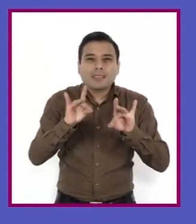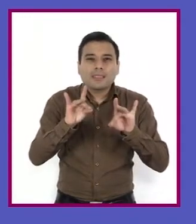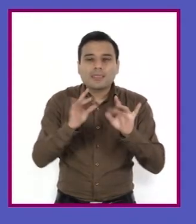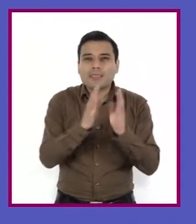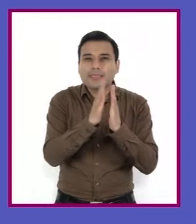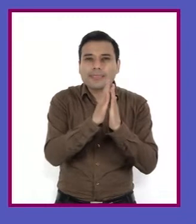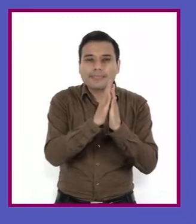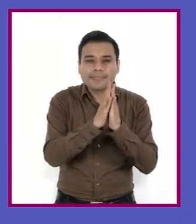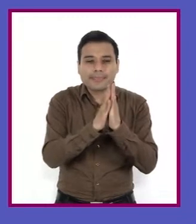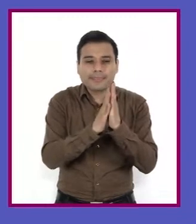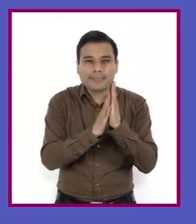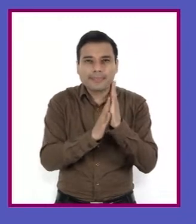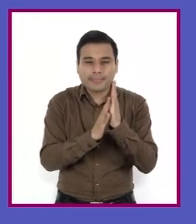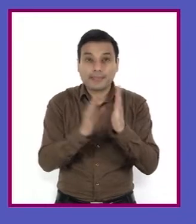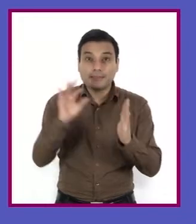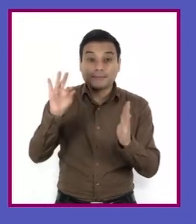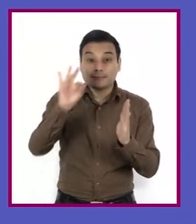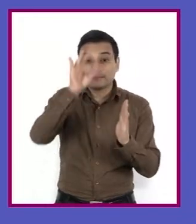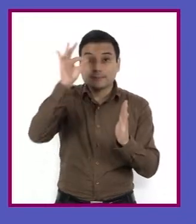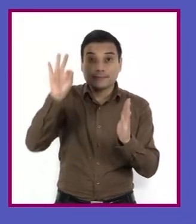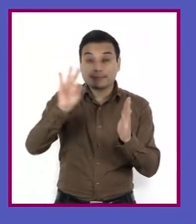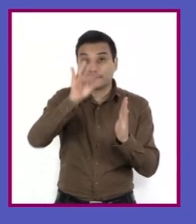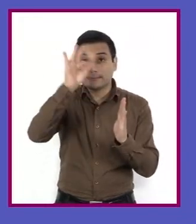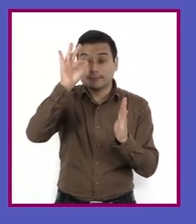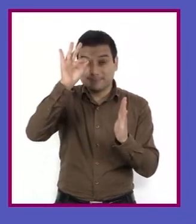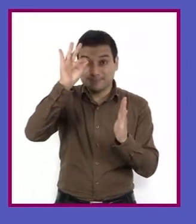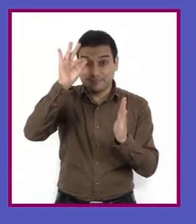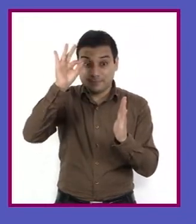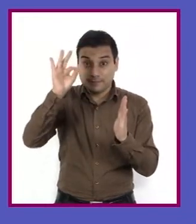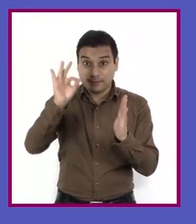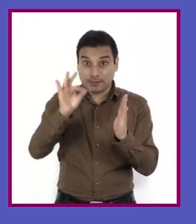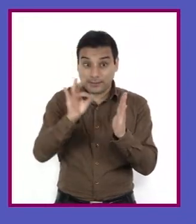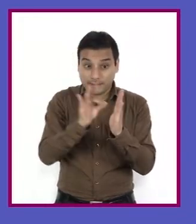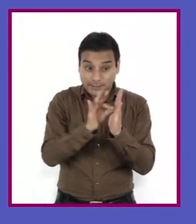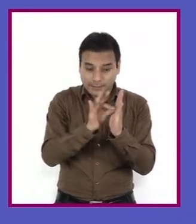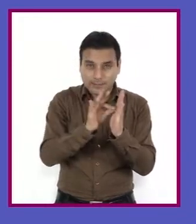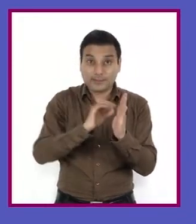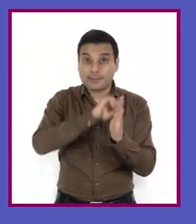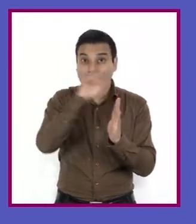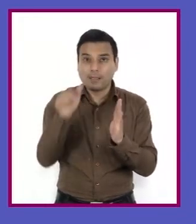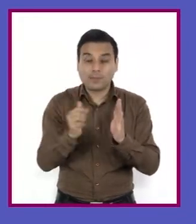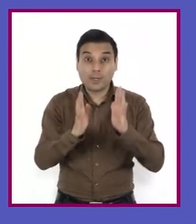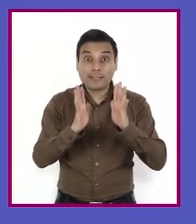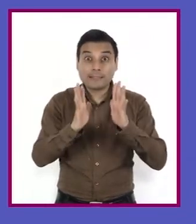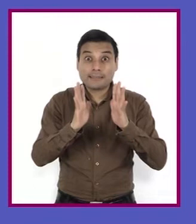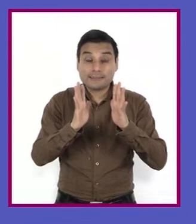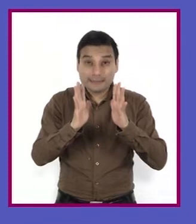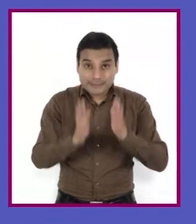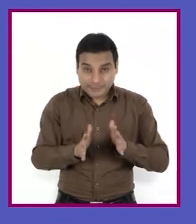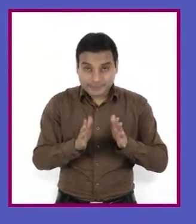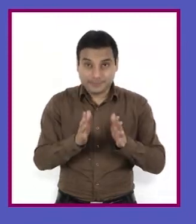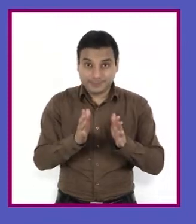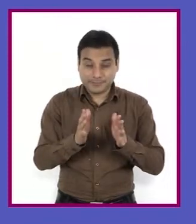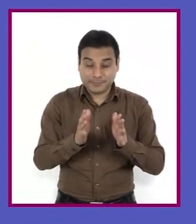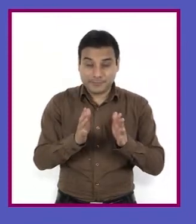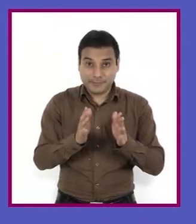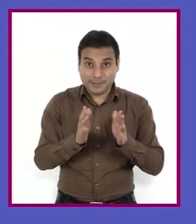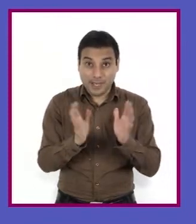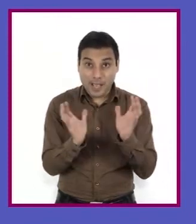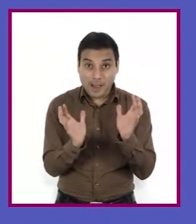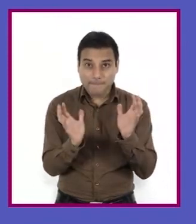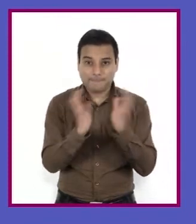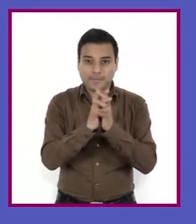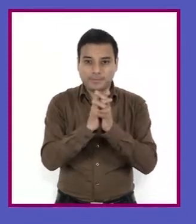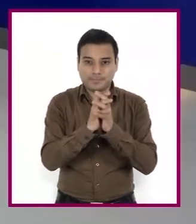pegajosas. La presa potencial y sus movimientos propician la activación de una mayor cantidad de glándulas finalmente adherida a